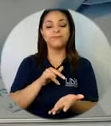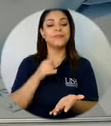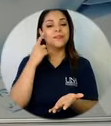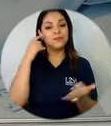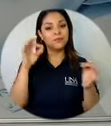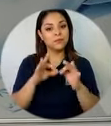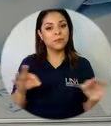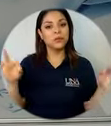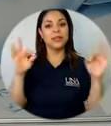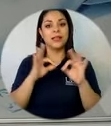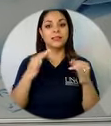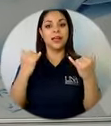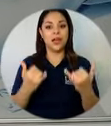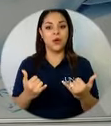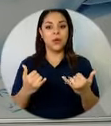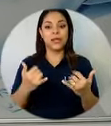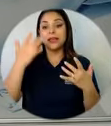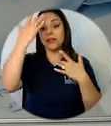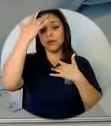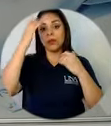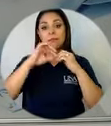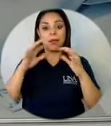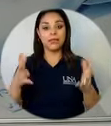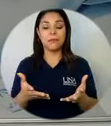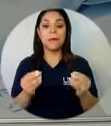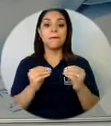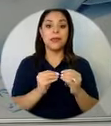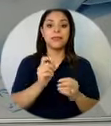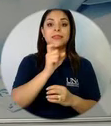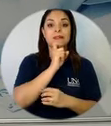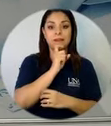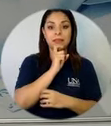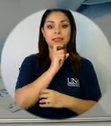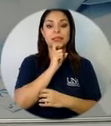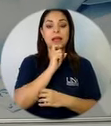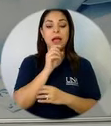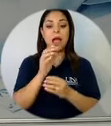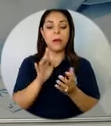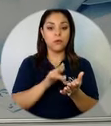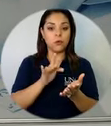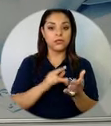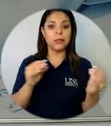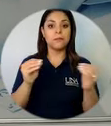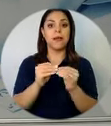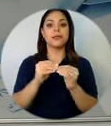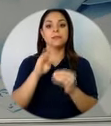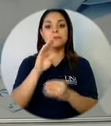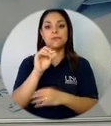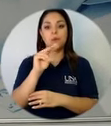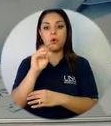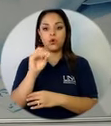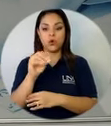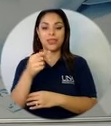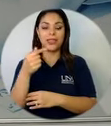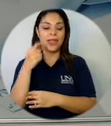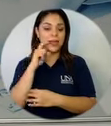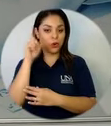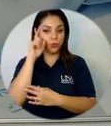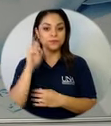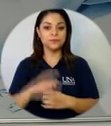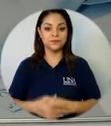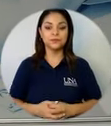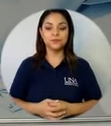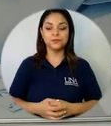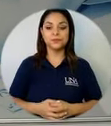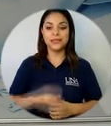es algo muy importante que con la pandemia se dificulta aún más poder aprovechar esa oportunidad potencial del